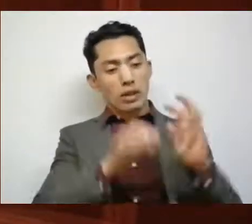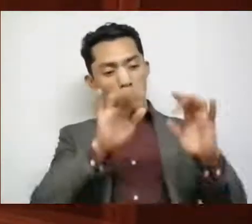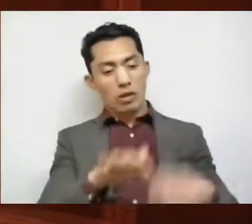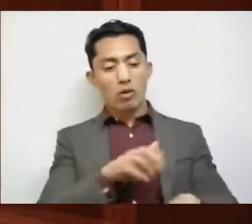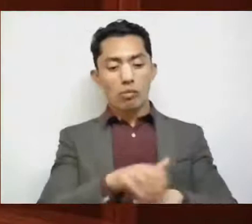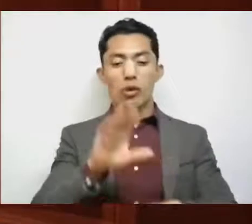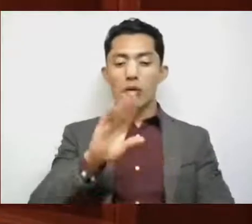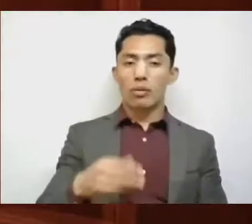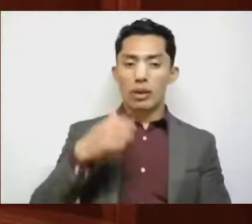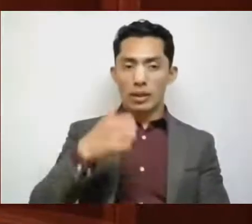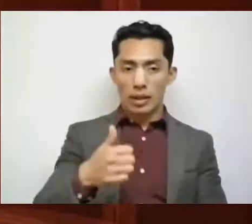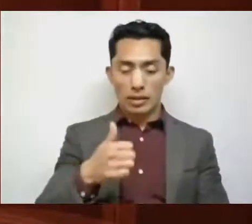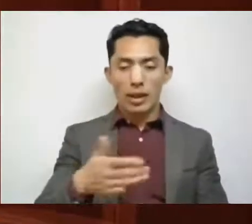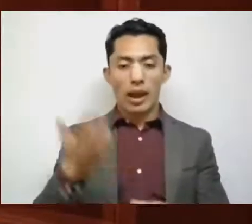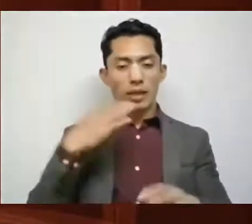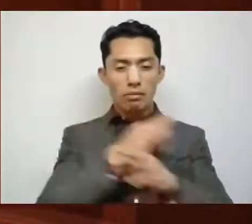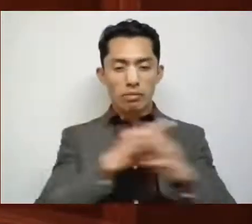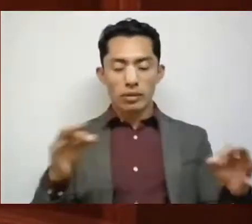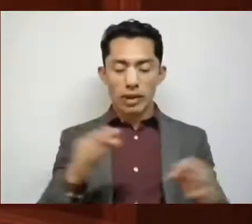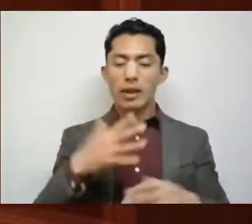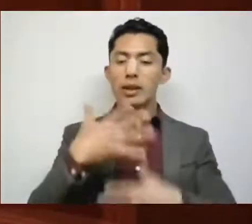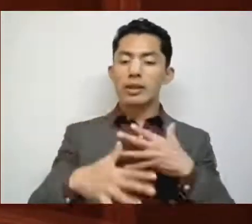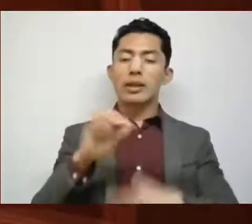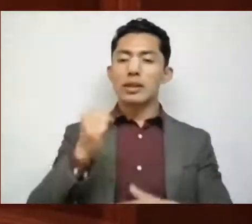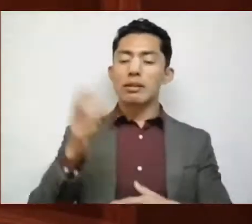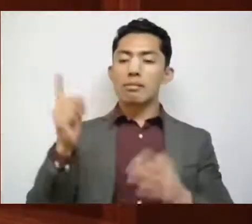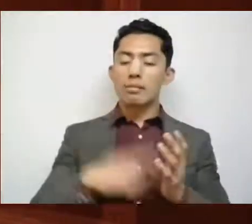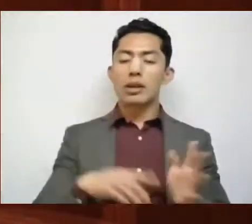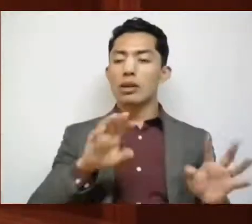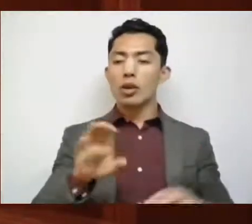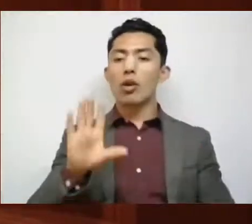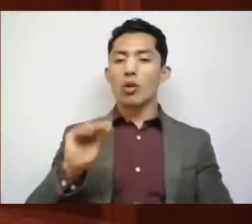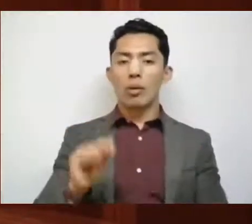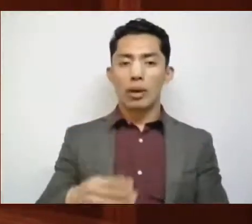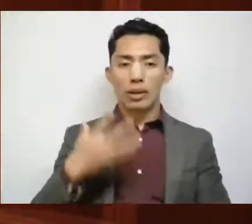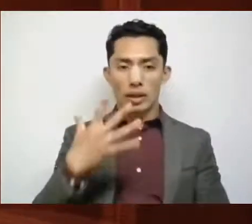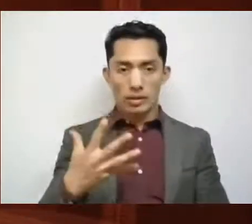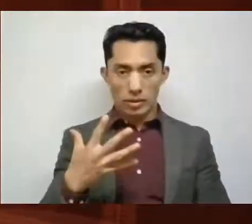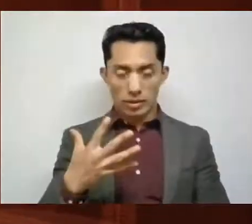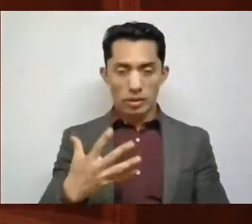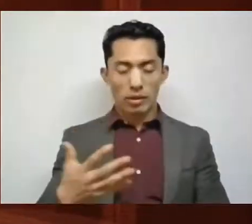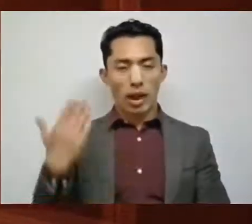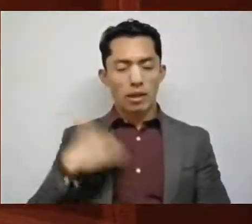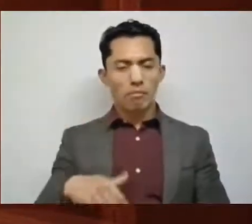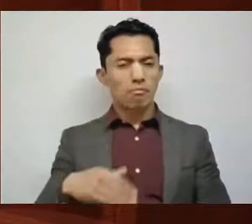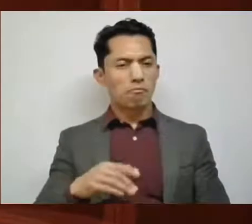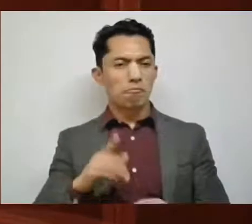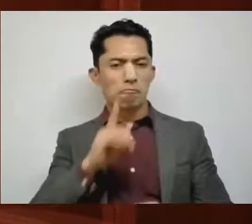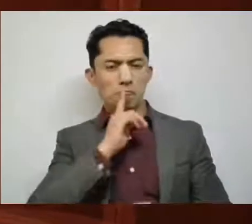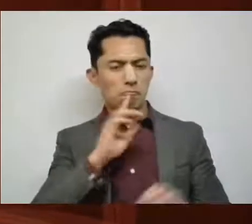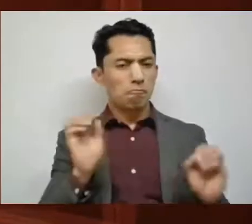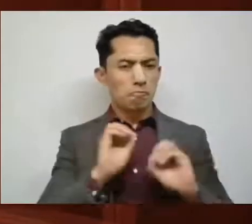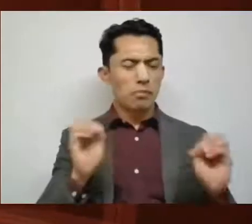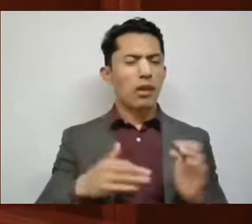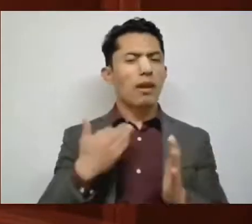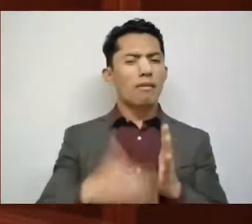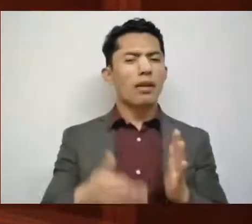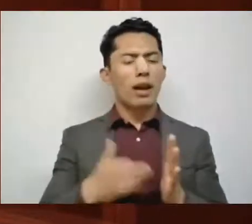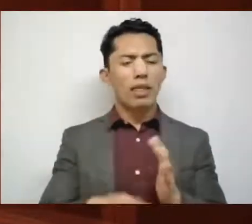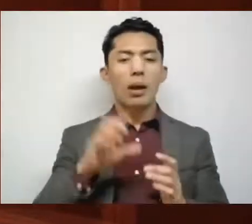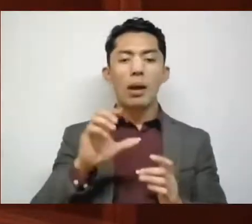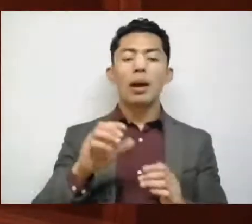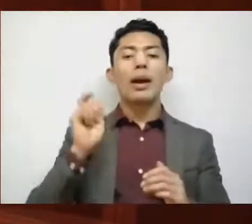96, publicado el 15 de septiembre de 1995, no existía el concepto de paridad de